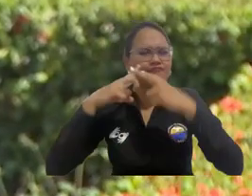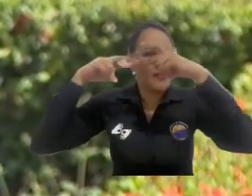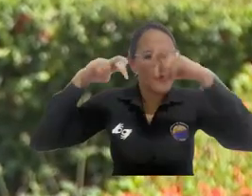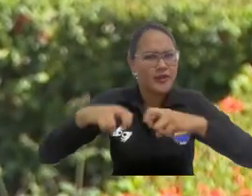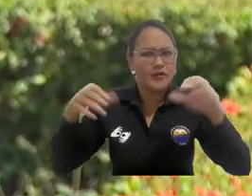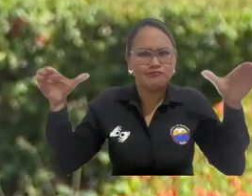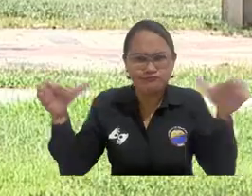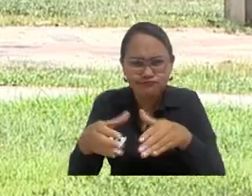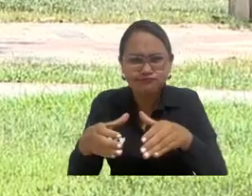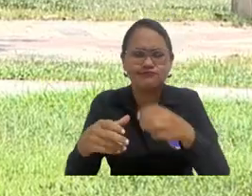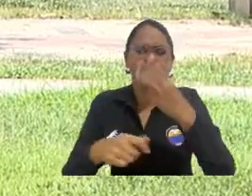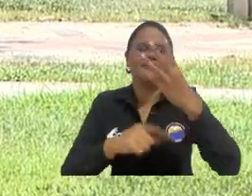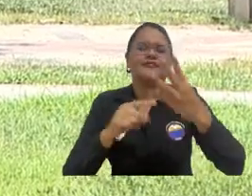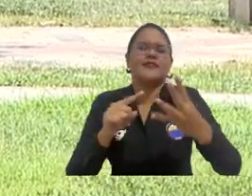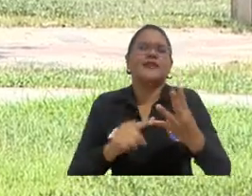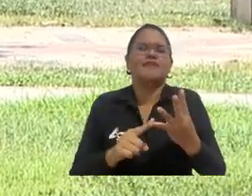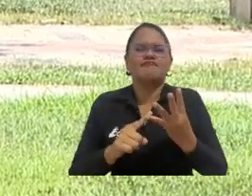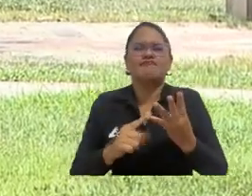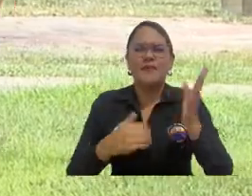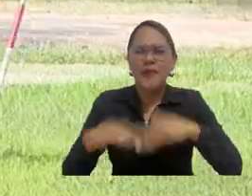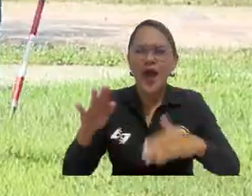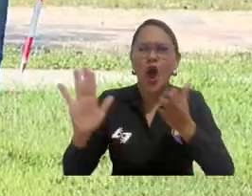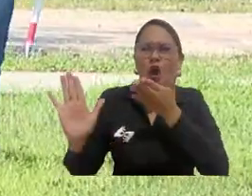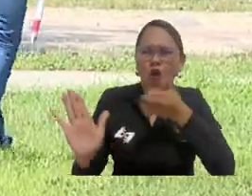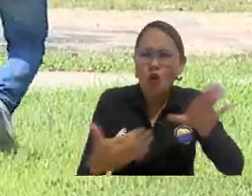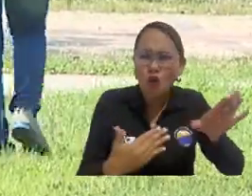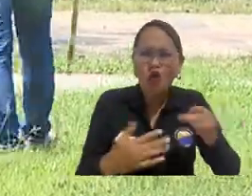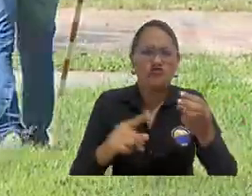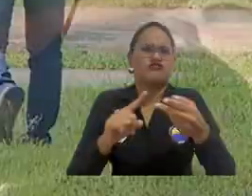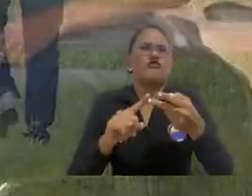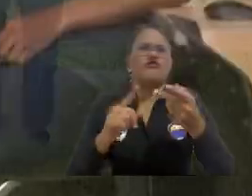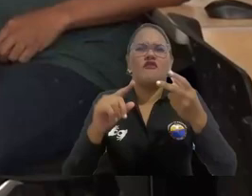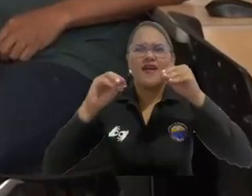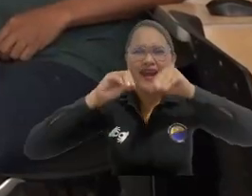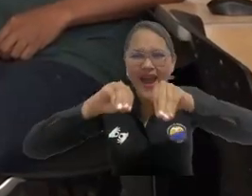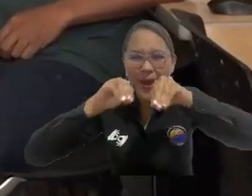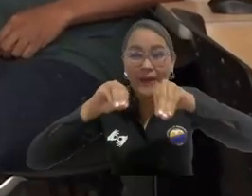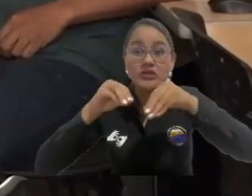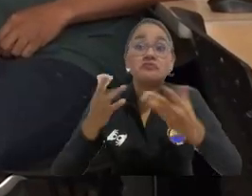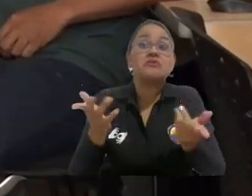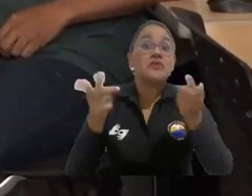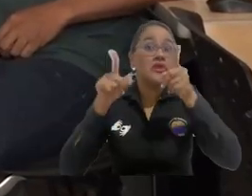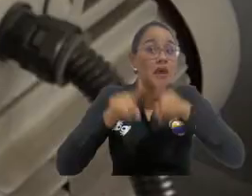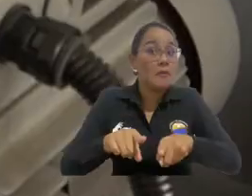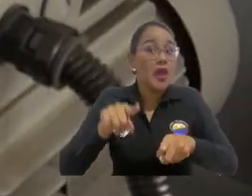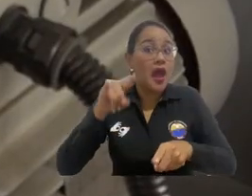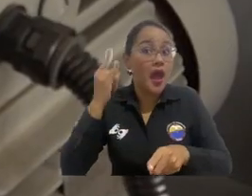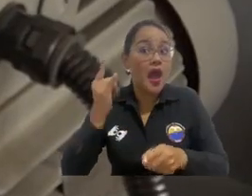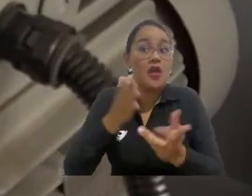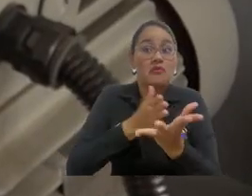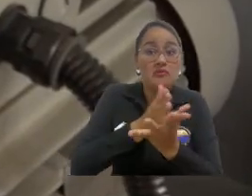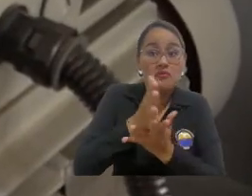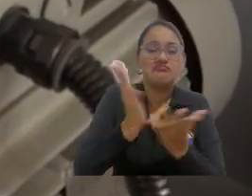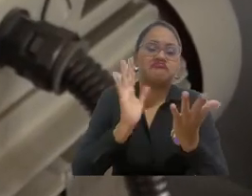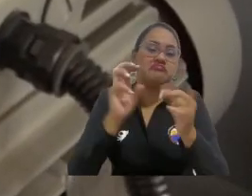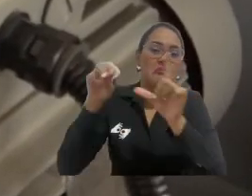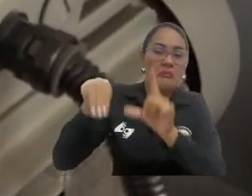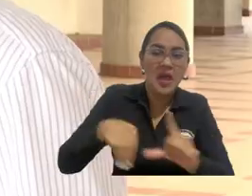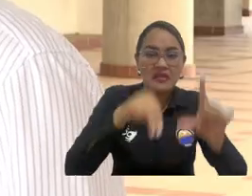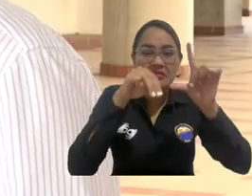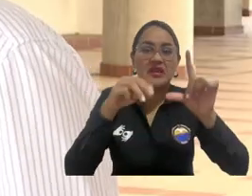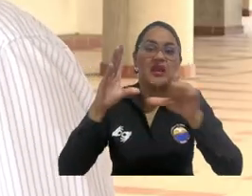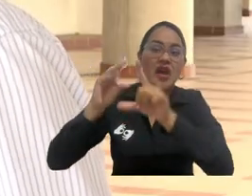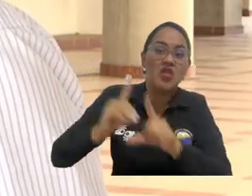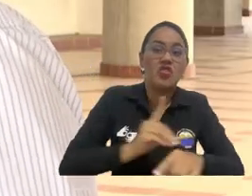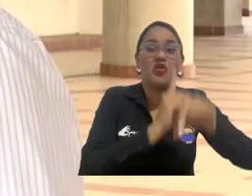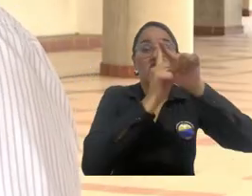profesores, investigación conjunta, posibilidad de ofrecer cursos, capacitaciones e incluso programas a